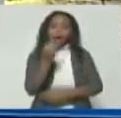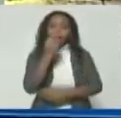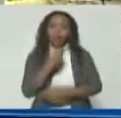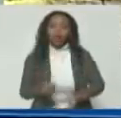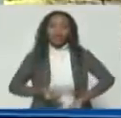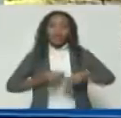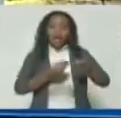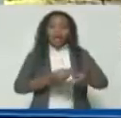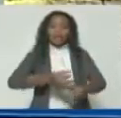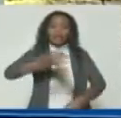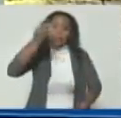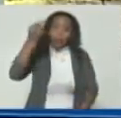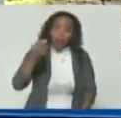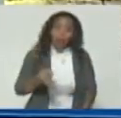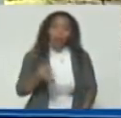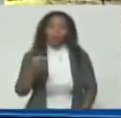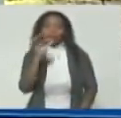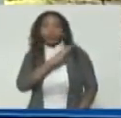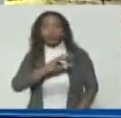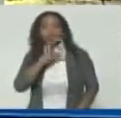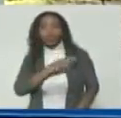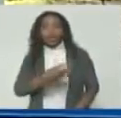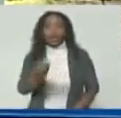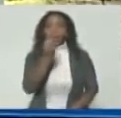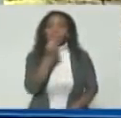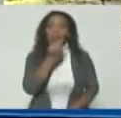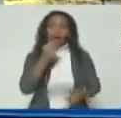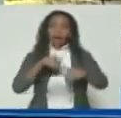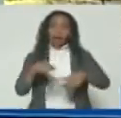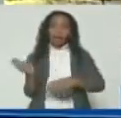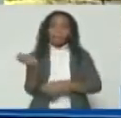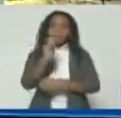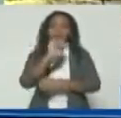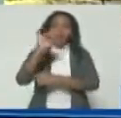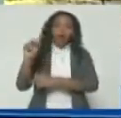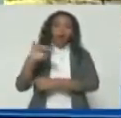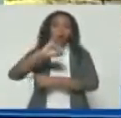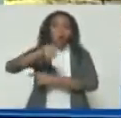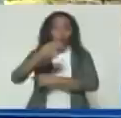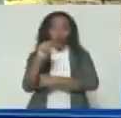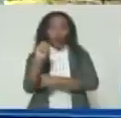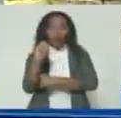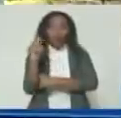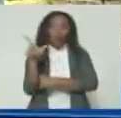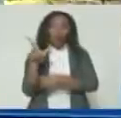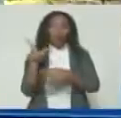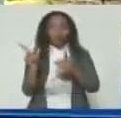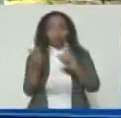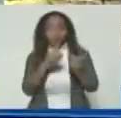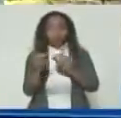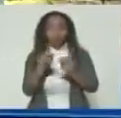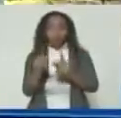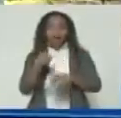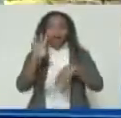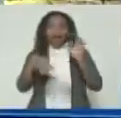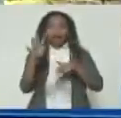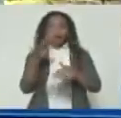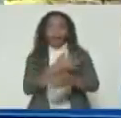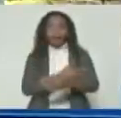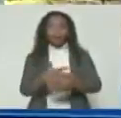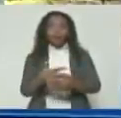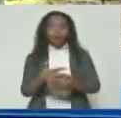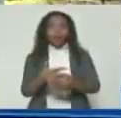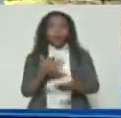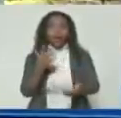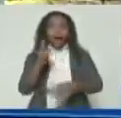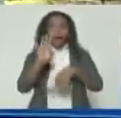seguridad y la soberanía alimentaria. En el mes de junio liquidamos en ambas bancas, pública y privada, 14 millones, el equivalente